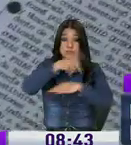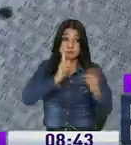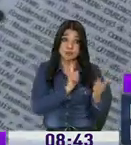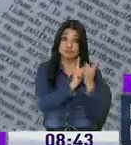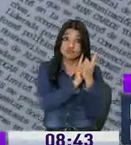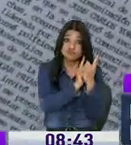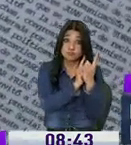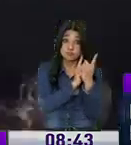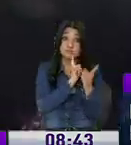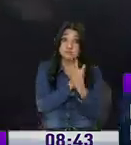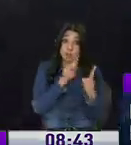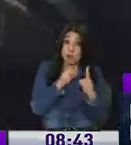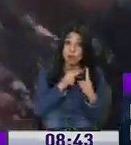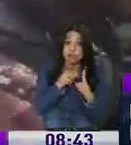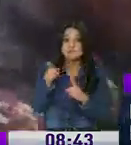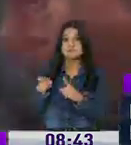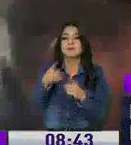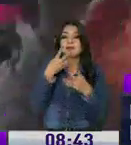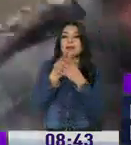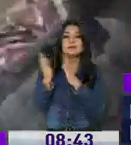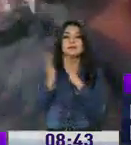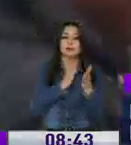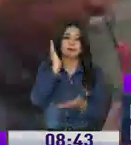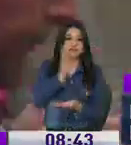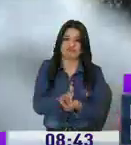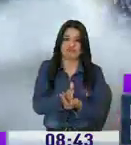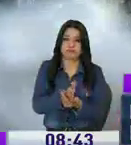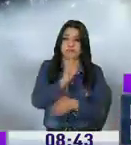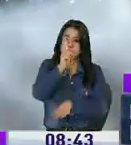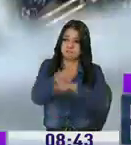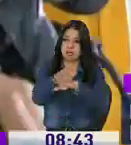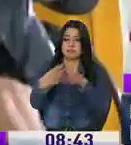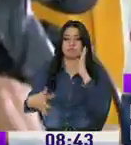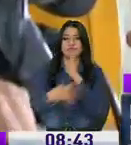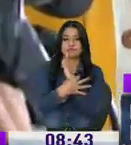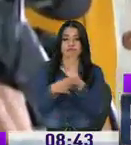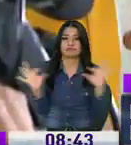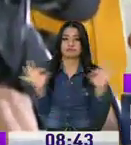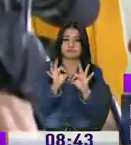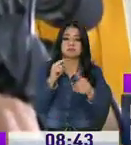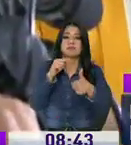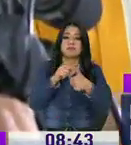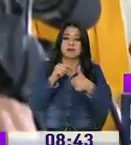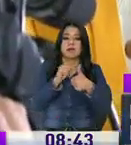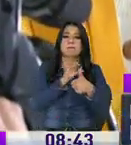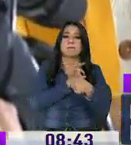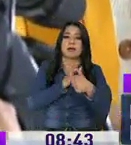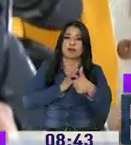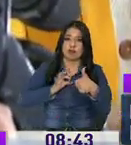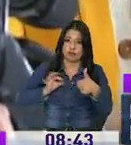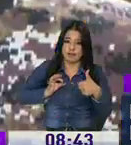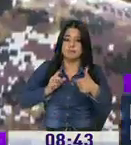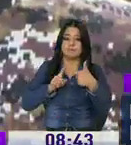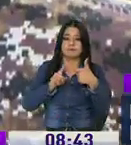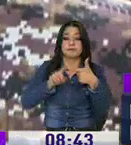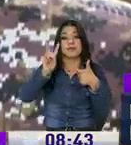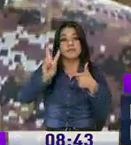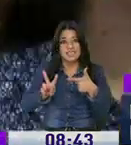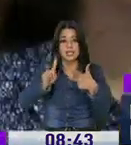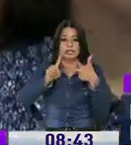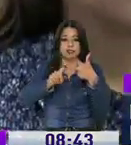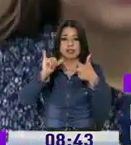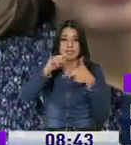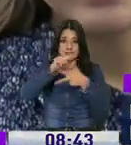Guerra, quien revocó la prisión preventiva y dispuso la utilización del grillete electrónico y presentarse periódicamente ante la